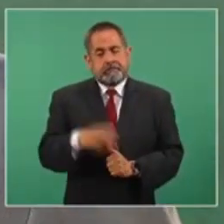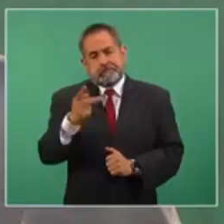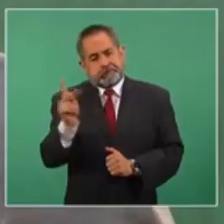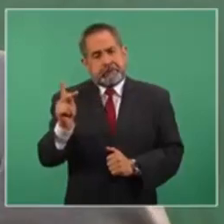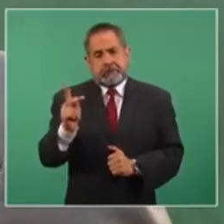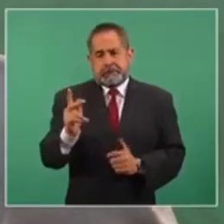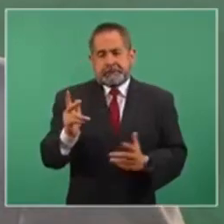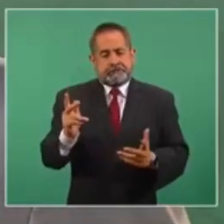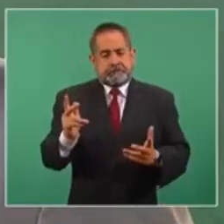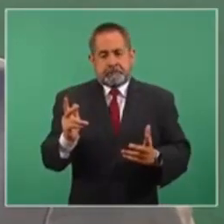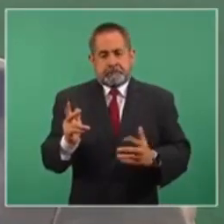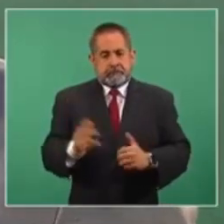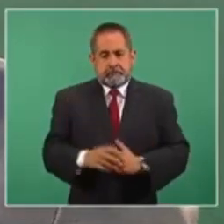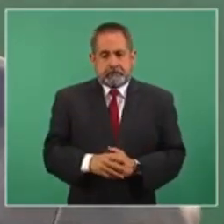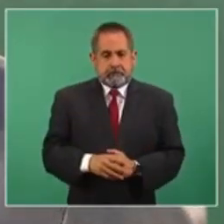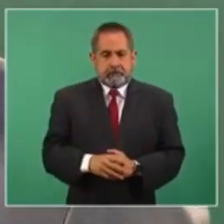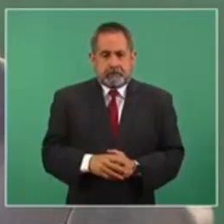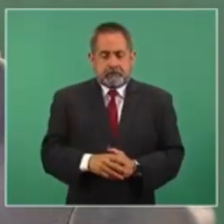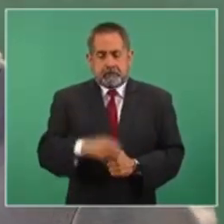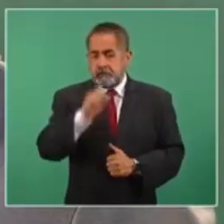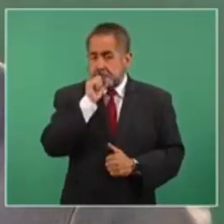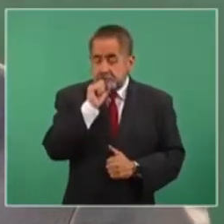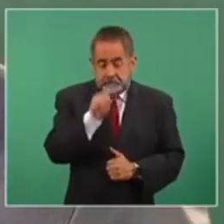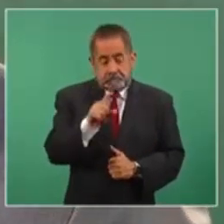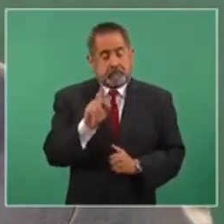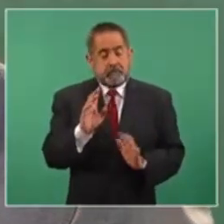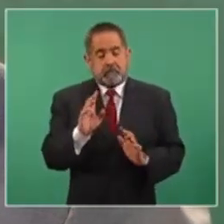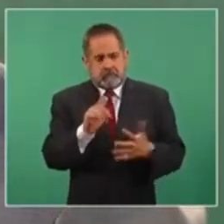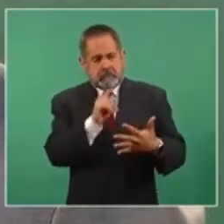Pero al mismo tiempo